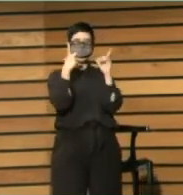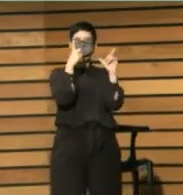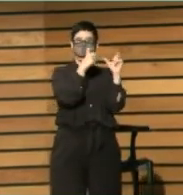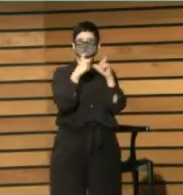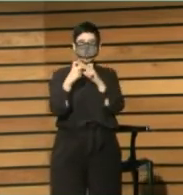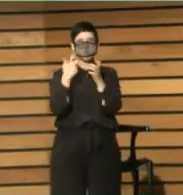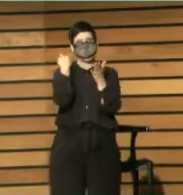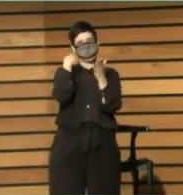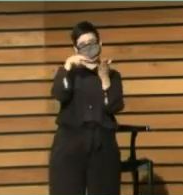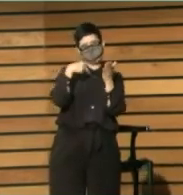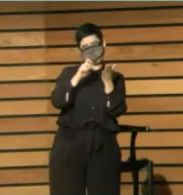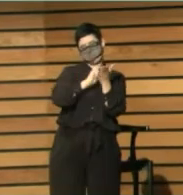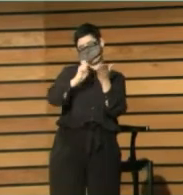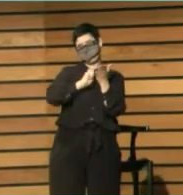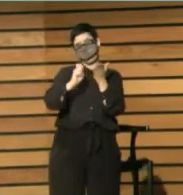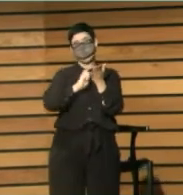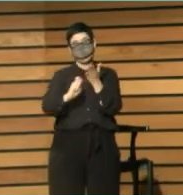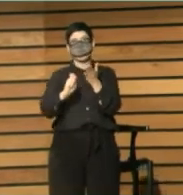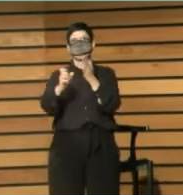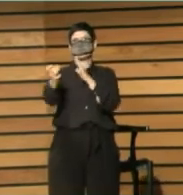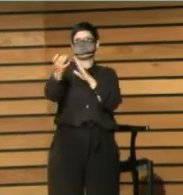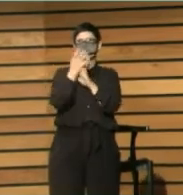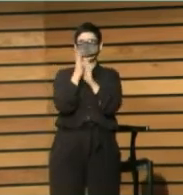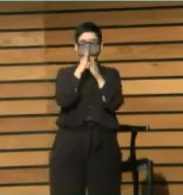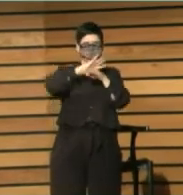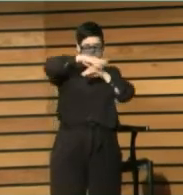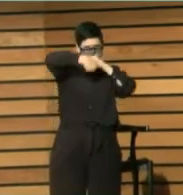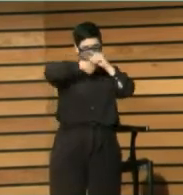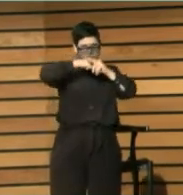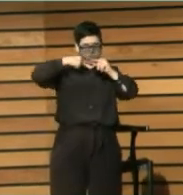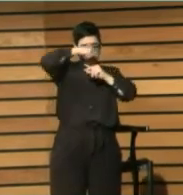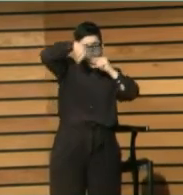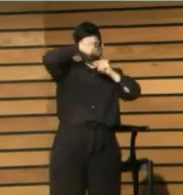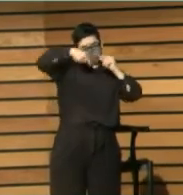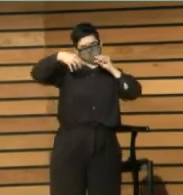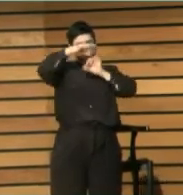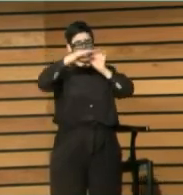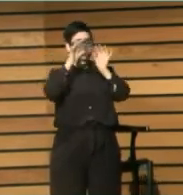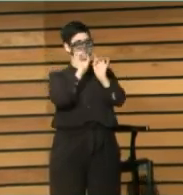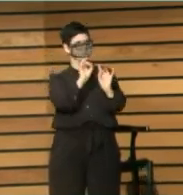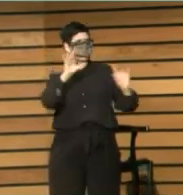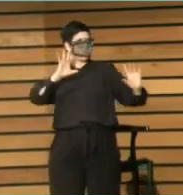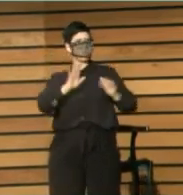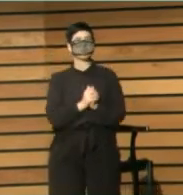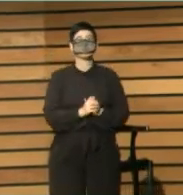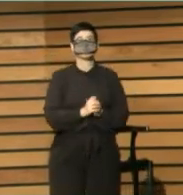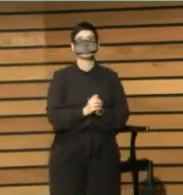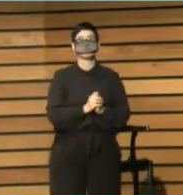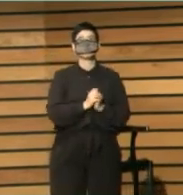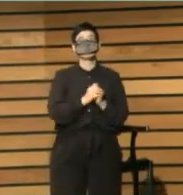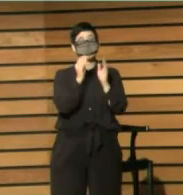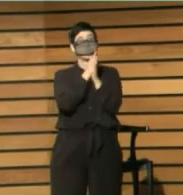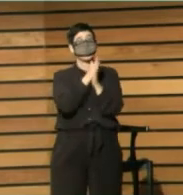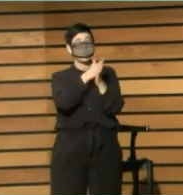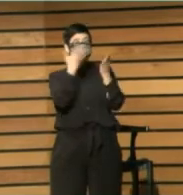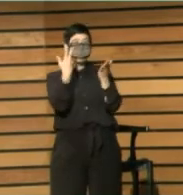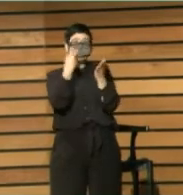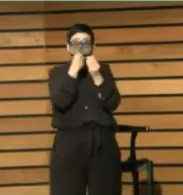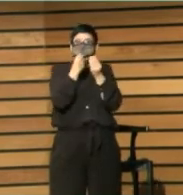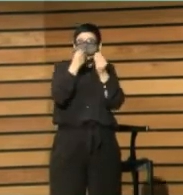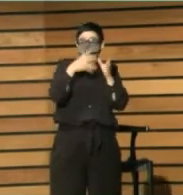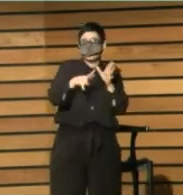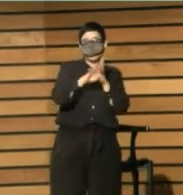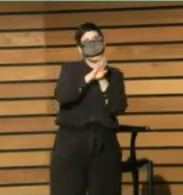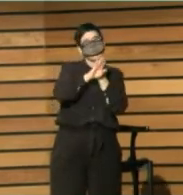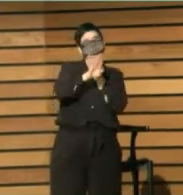papel de estraza con muchos hilos de colores. Era una historia de las visitas que aquella niña, Tamara, hacía a su